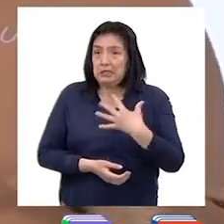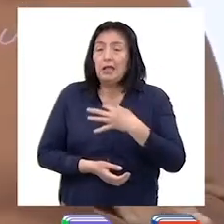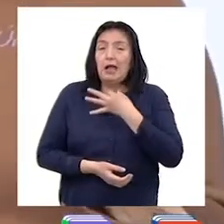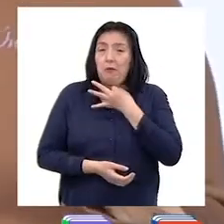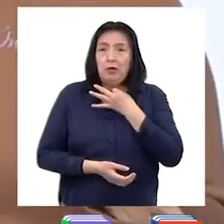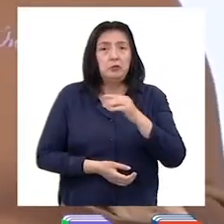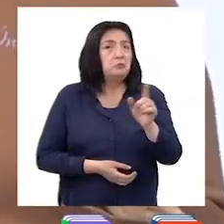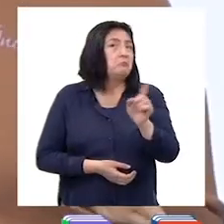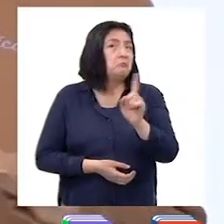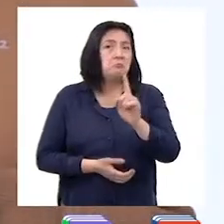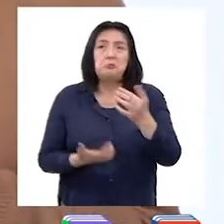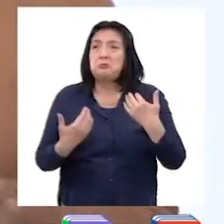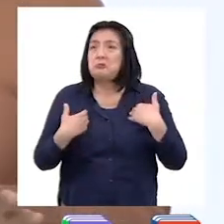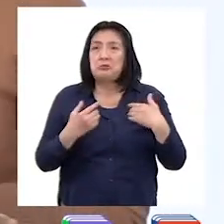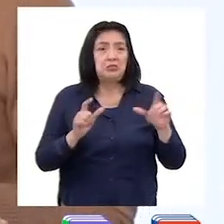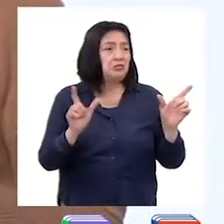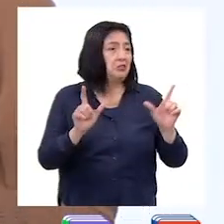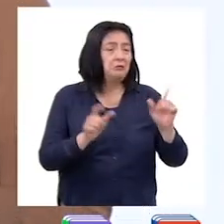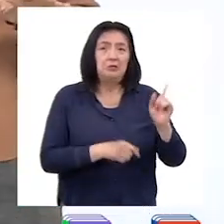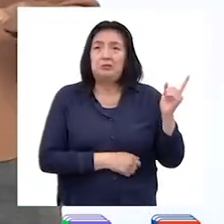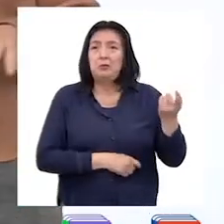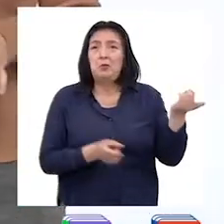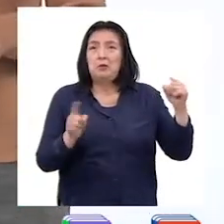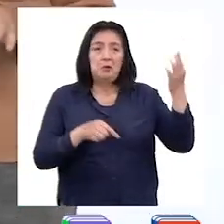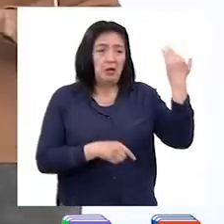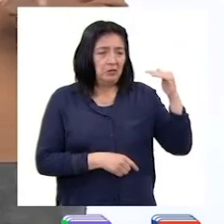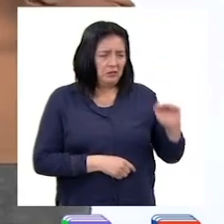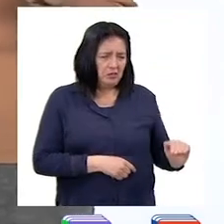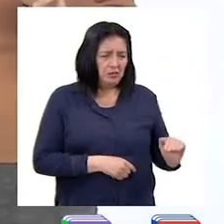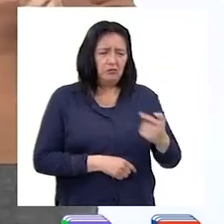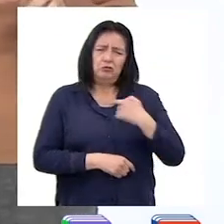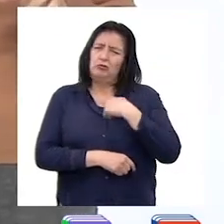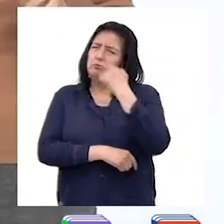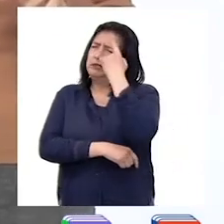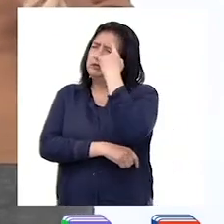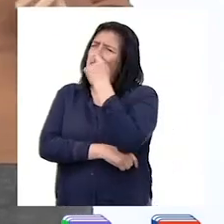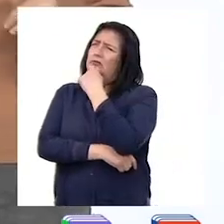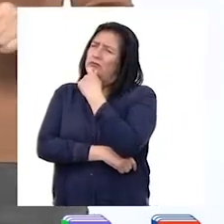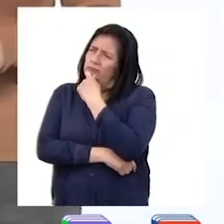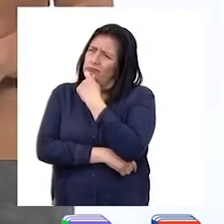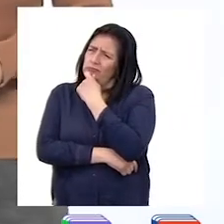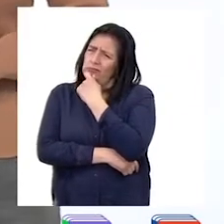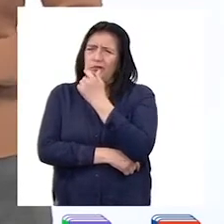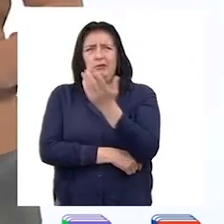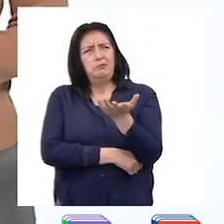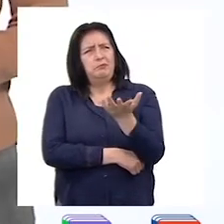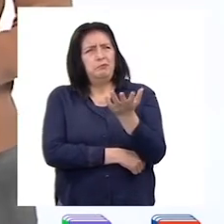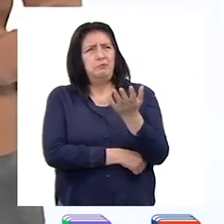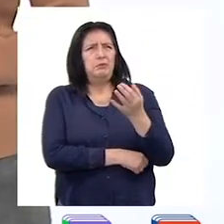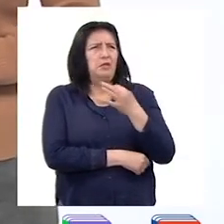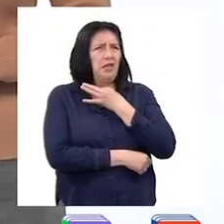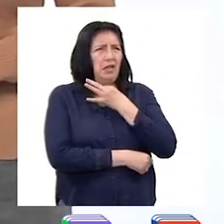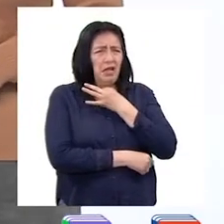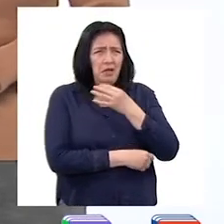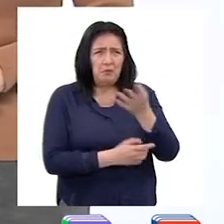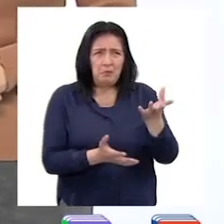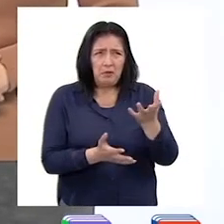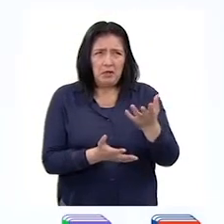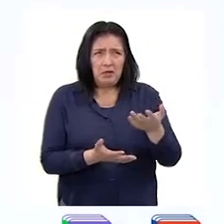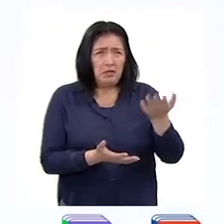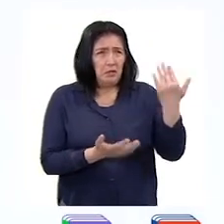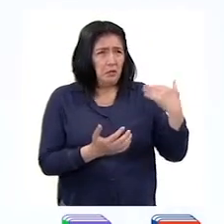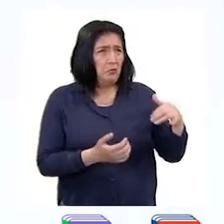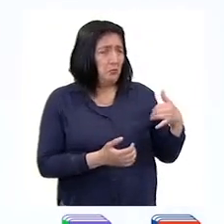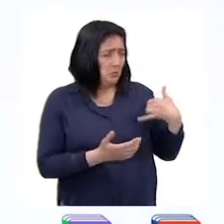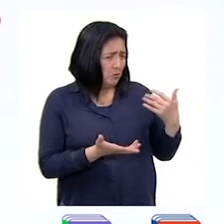no tuvieron televisión durante toda su infancia. Me quedé pensando en eso. ¿Tus abuelos tuvieron un televisor cuando eran